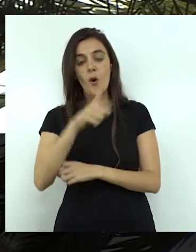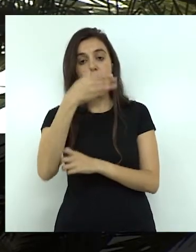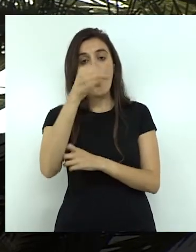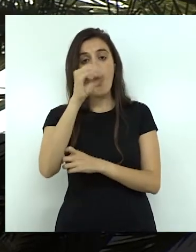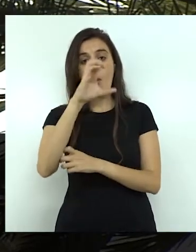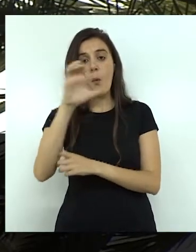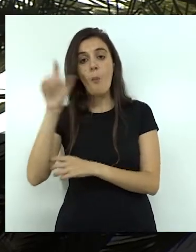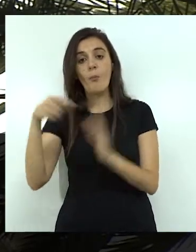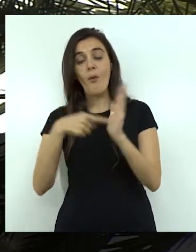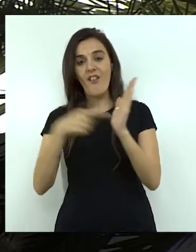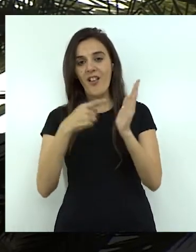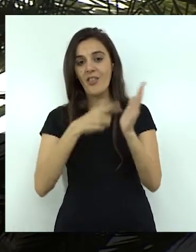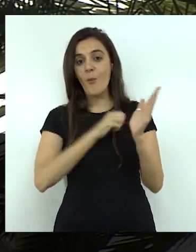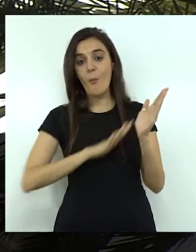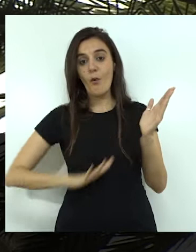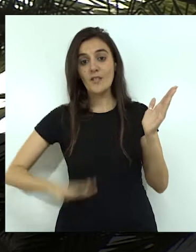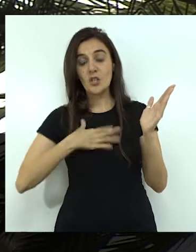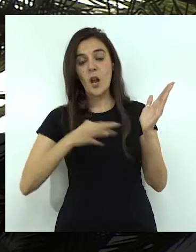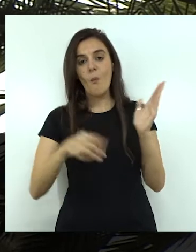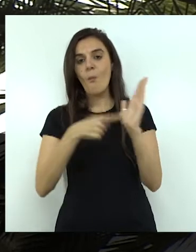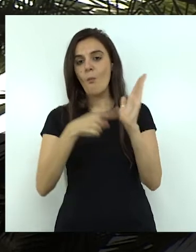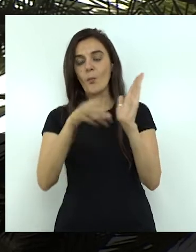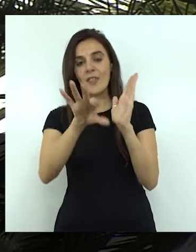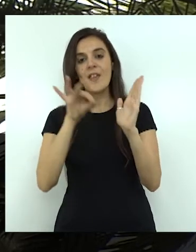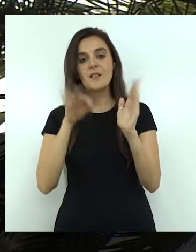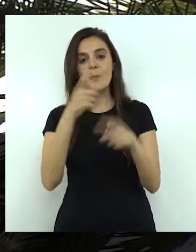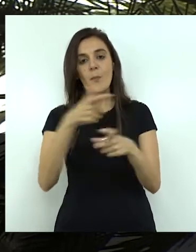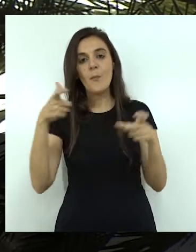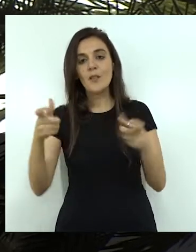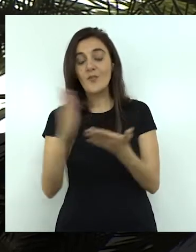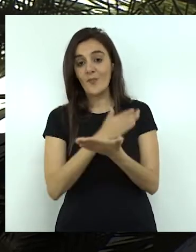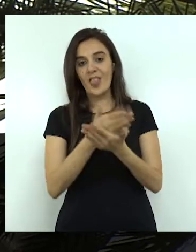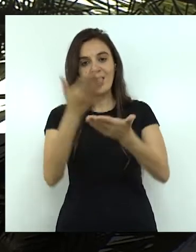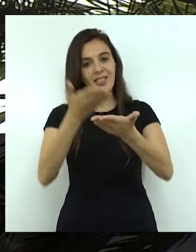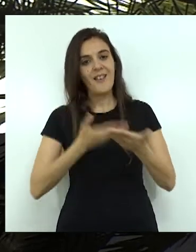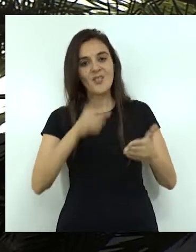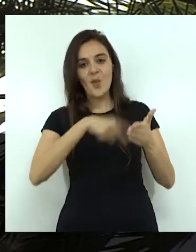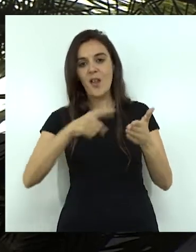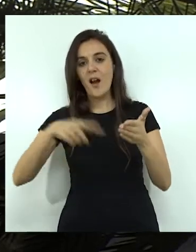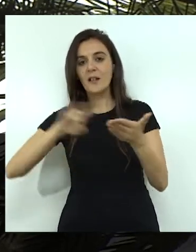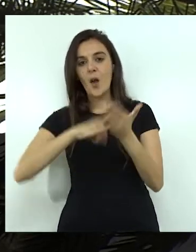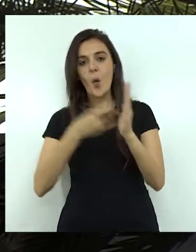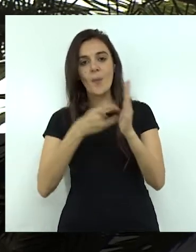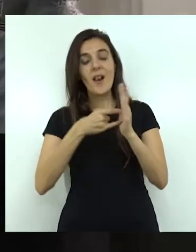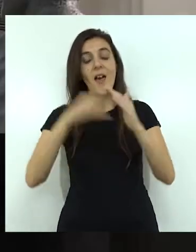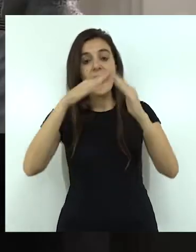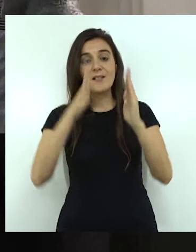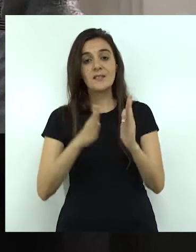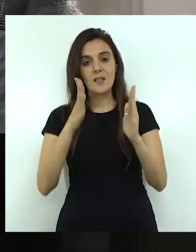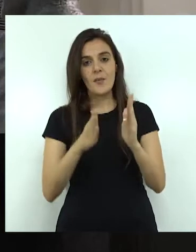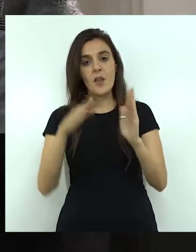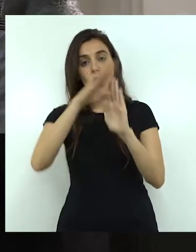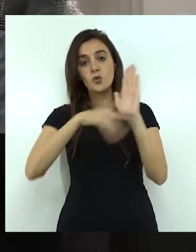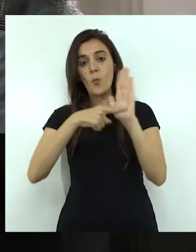listado de resolución provisional en el procedimiento de selección de beneficiarios de ayudas al alquiler del plan estatal de vivienda en su